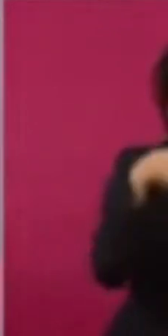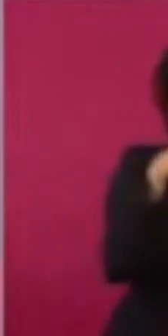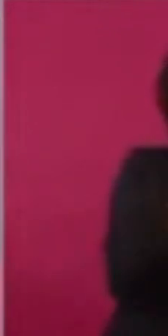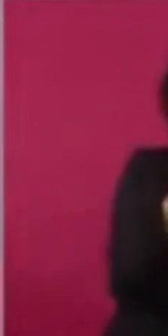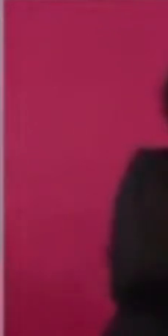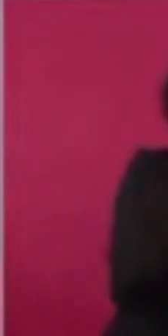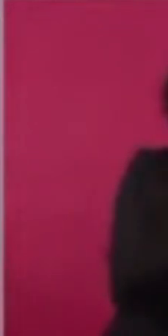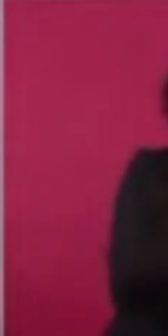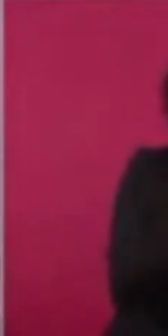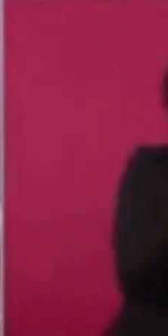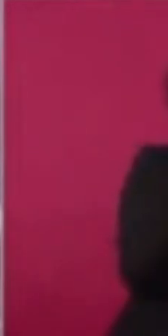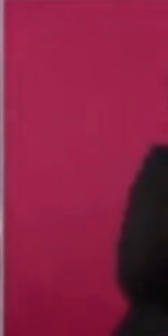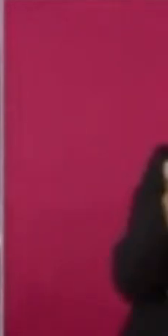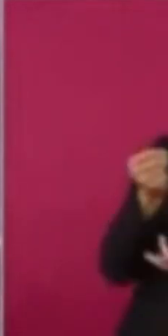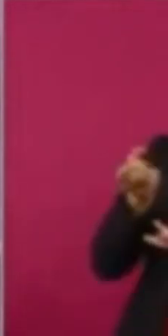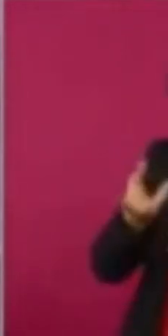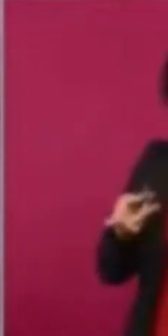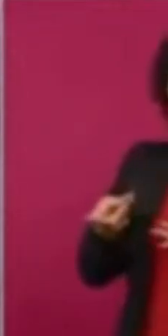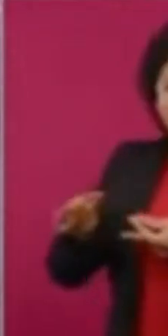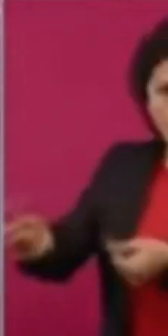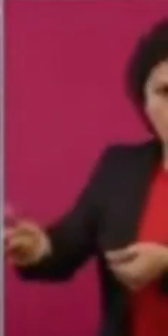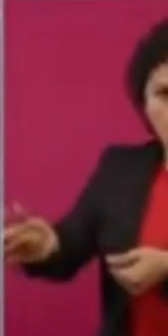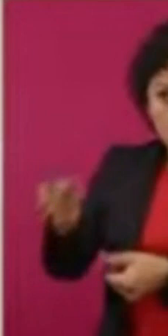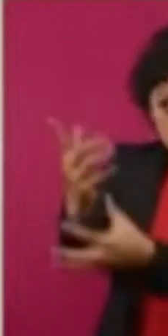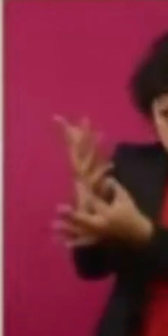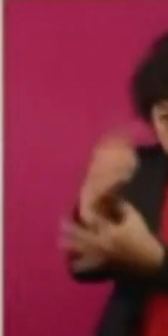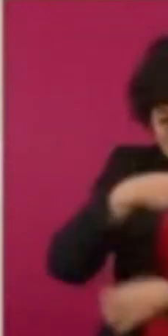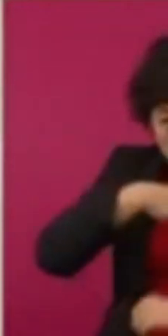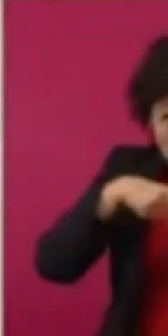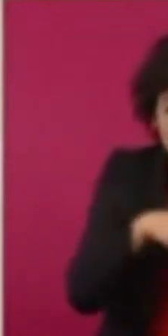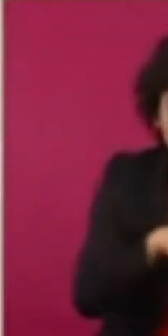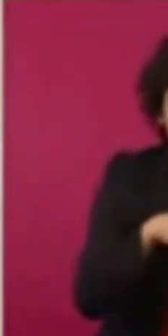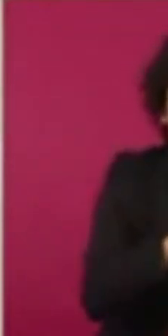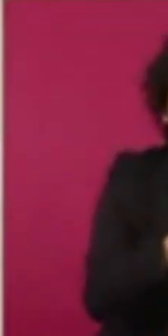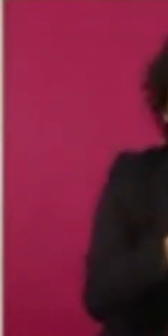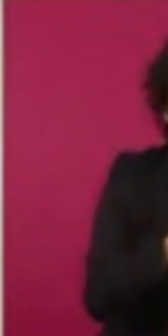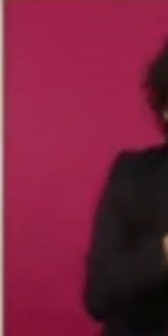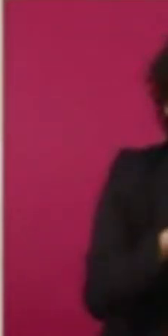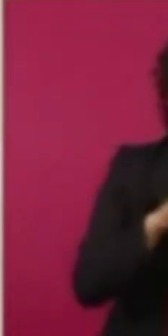cuánto se está invirtiendo en el Tren Maya, porque